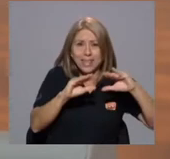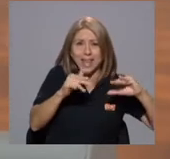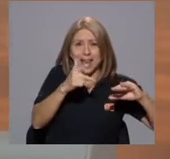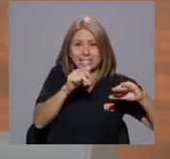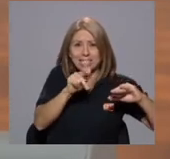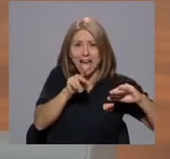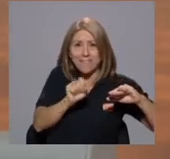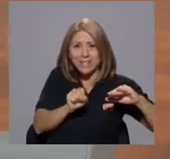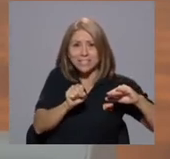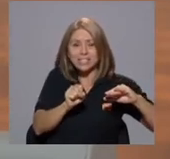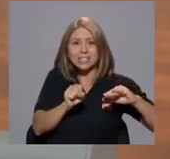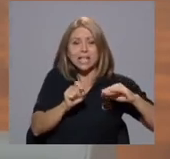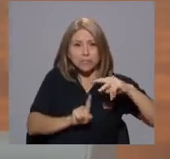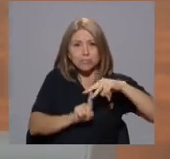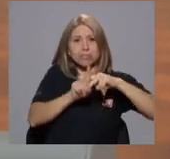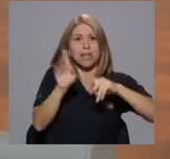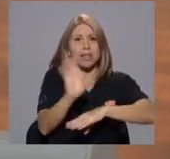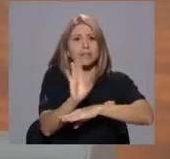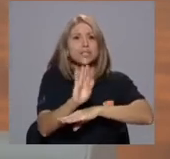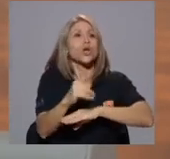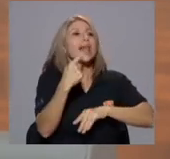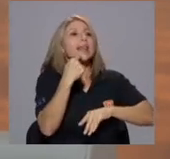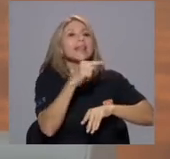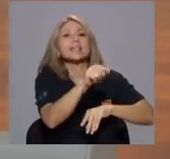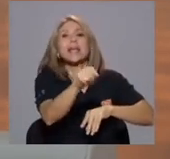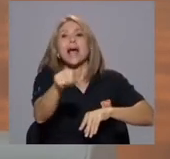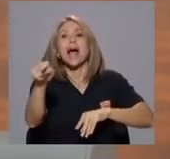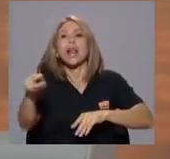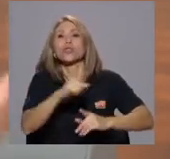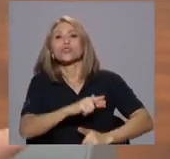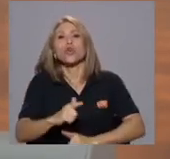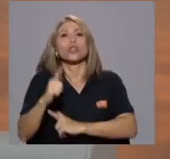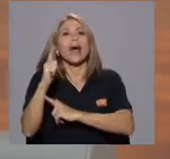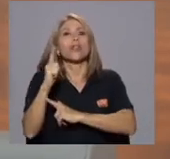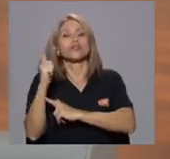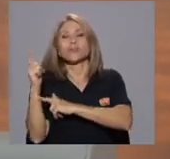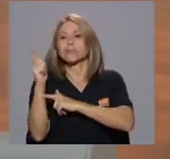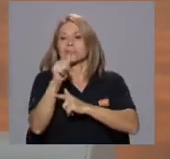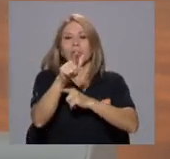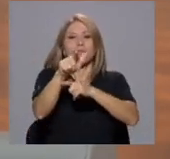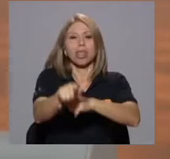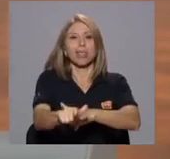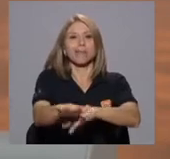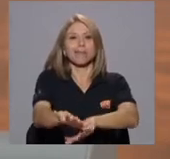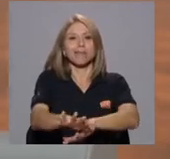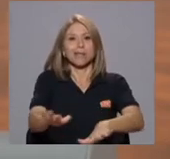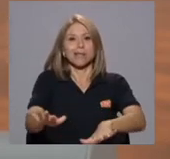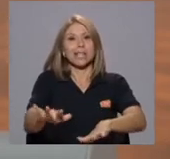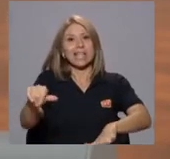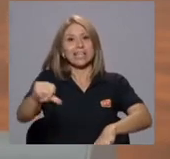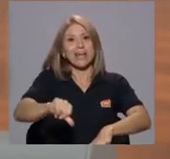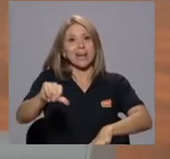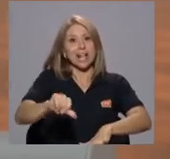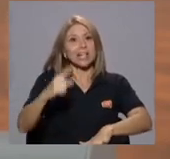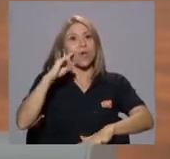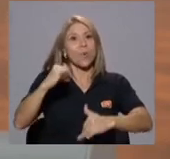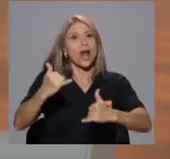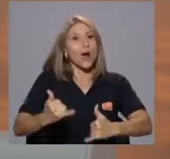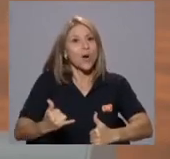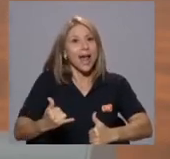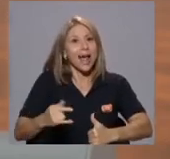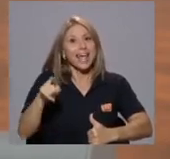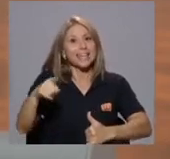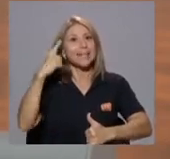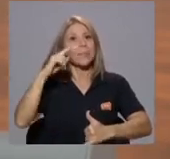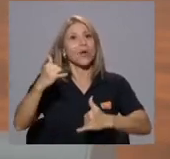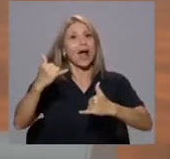a todos sus soldados levantados que pongan las armas, que por ahora se ha fracasado. Y ese por ahora lo hizo